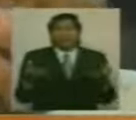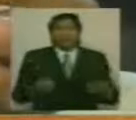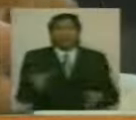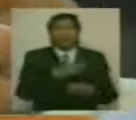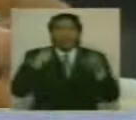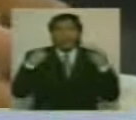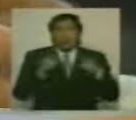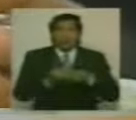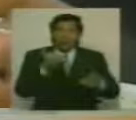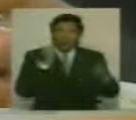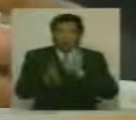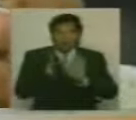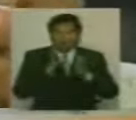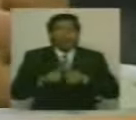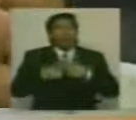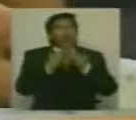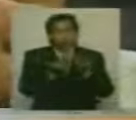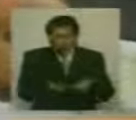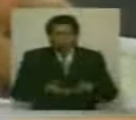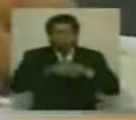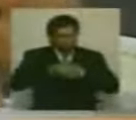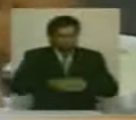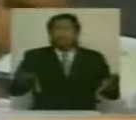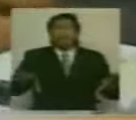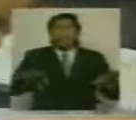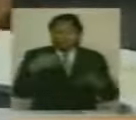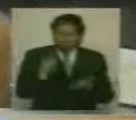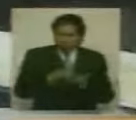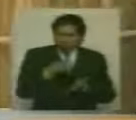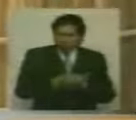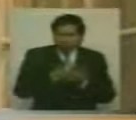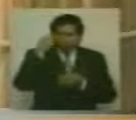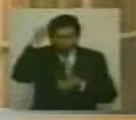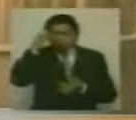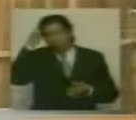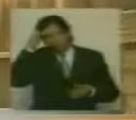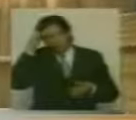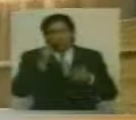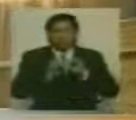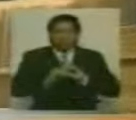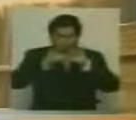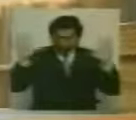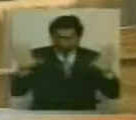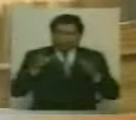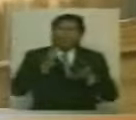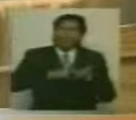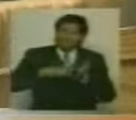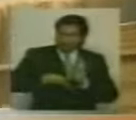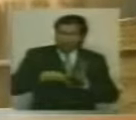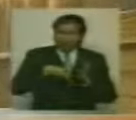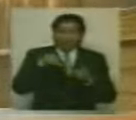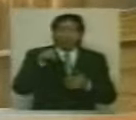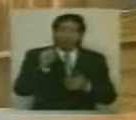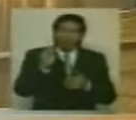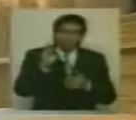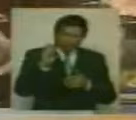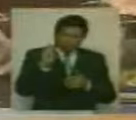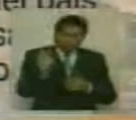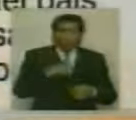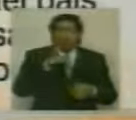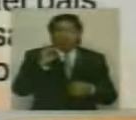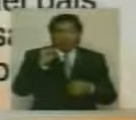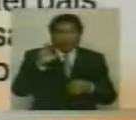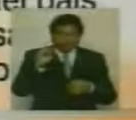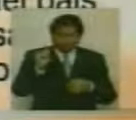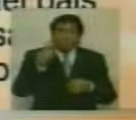Y antes de hablar cómo se distribuirán la plata del Estado, aclaremos qué es el pacto fiscal. Es